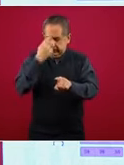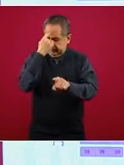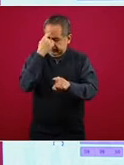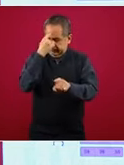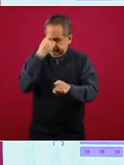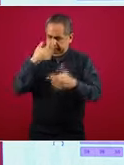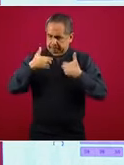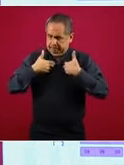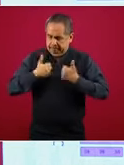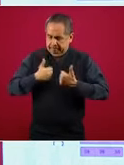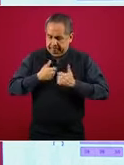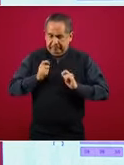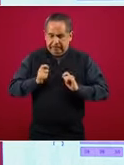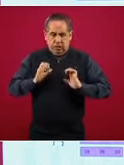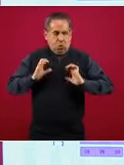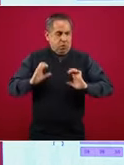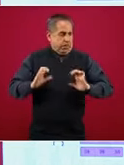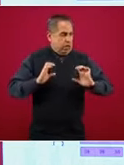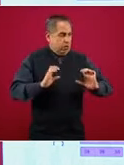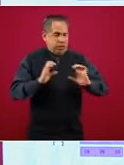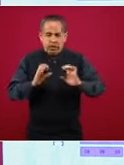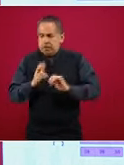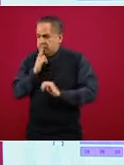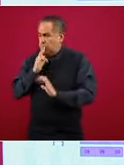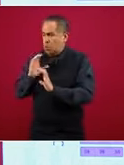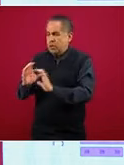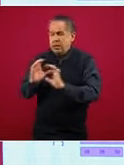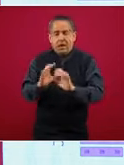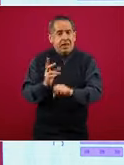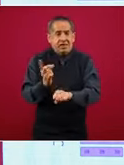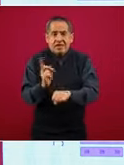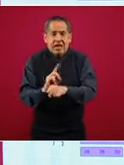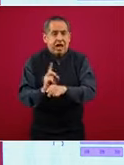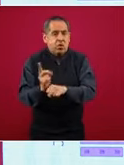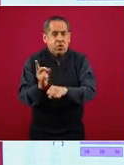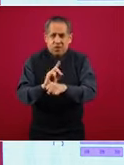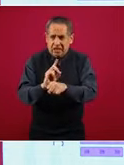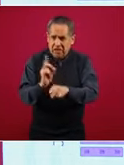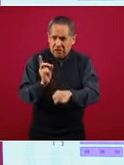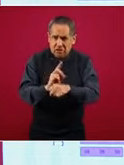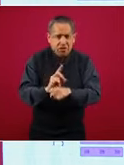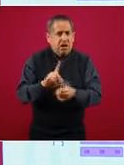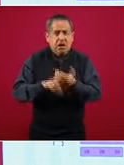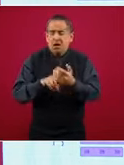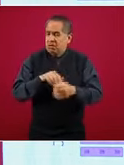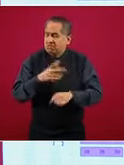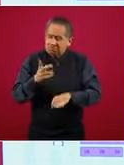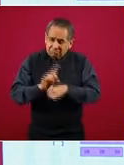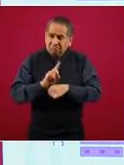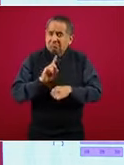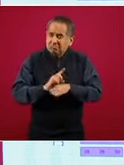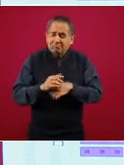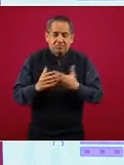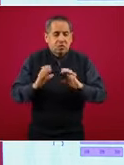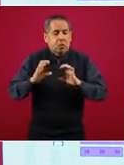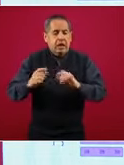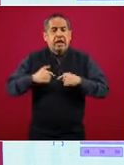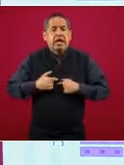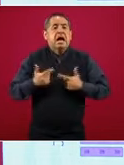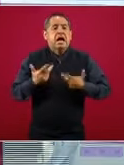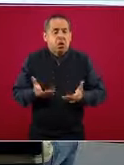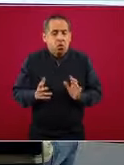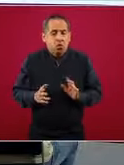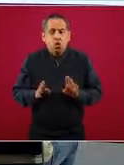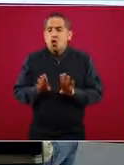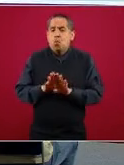conciencia de que tenemos que cuidar todos los días, todas las horas del día, lo que